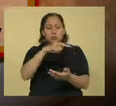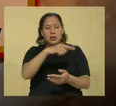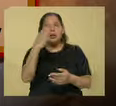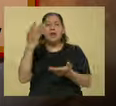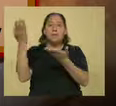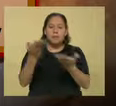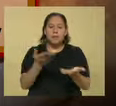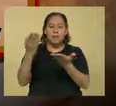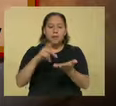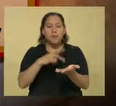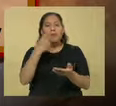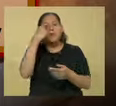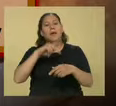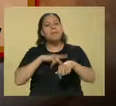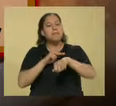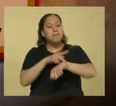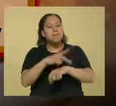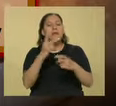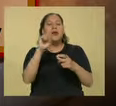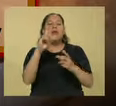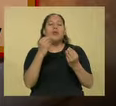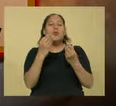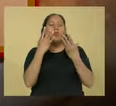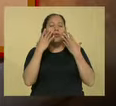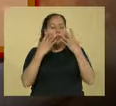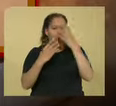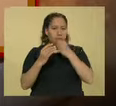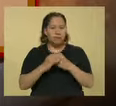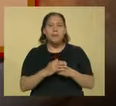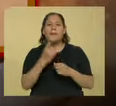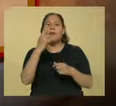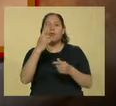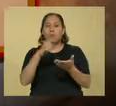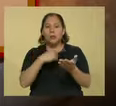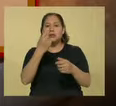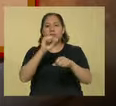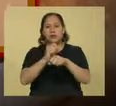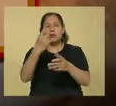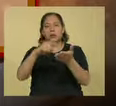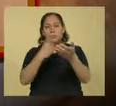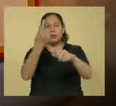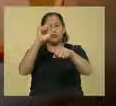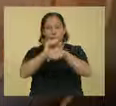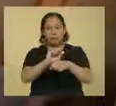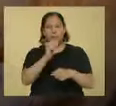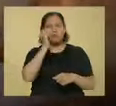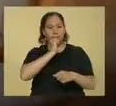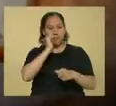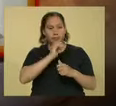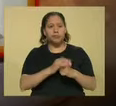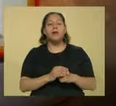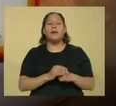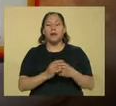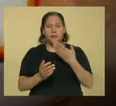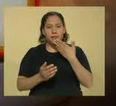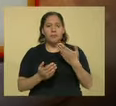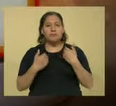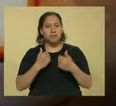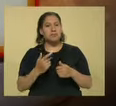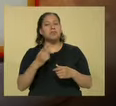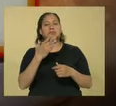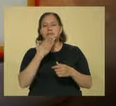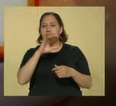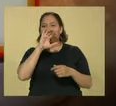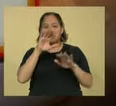que verdaderamente la piel esté súper hidratada? Por lo menos una vez a la semana. Una vez a la semana, totalmente. Pues qué